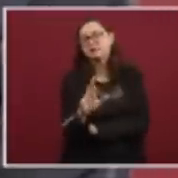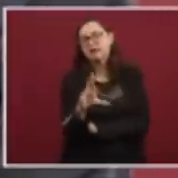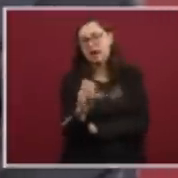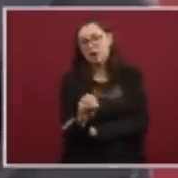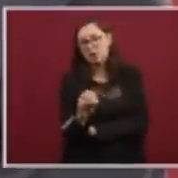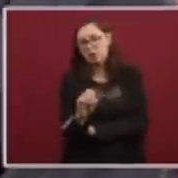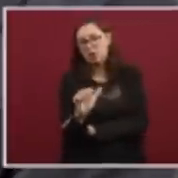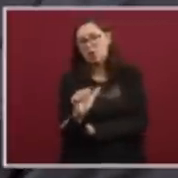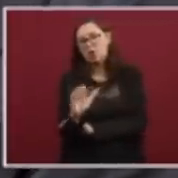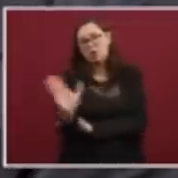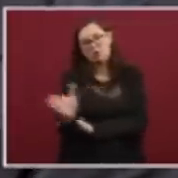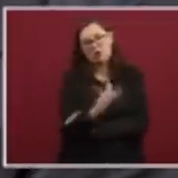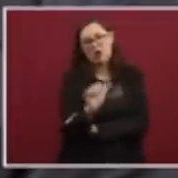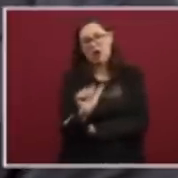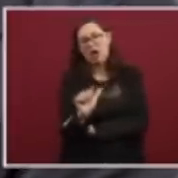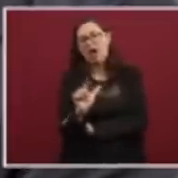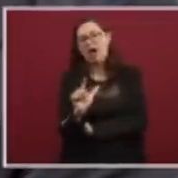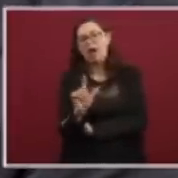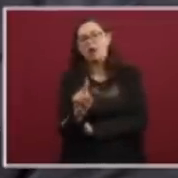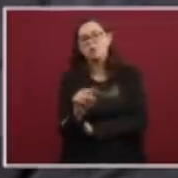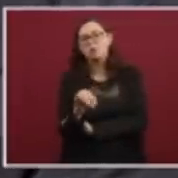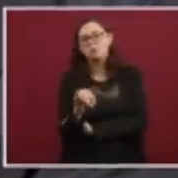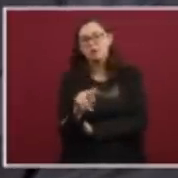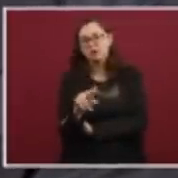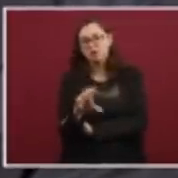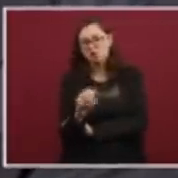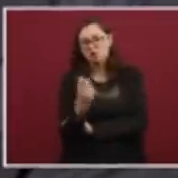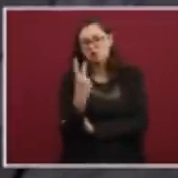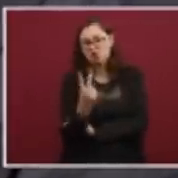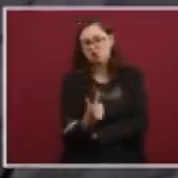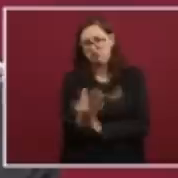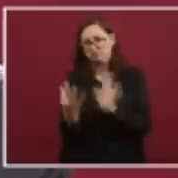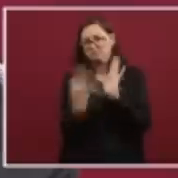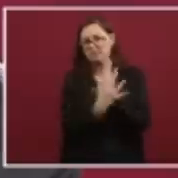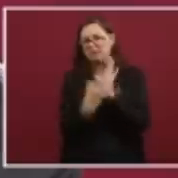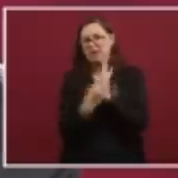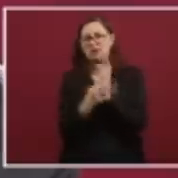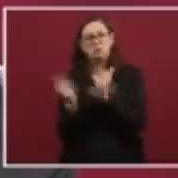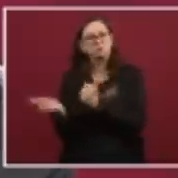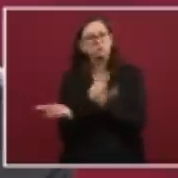se produce en México. Todo esto